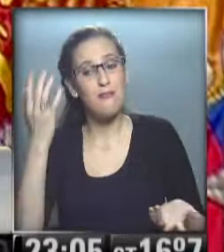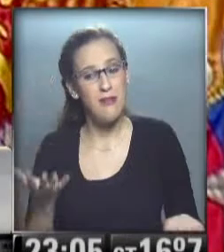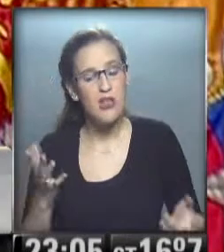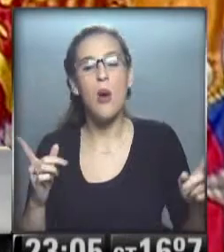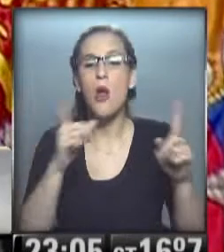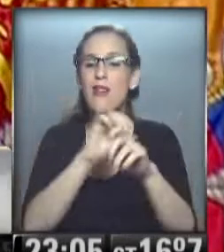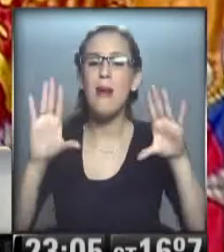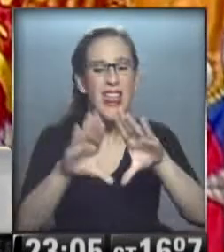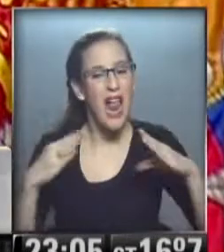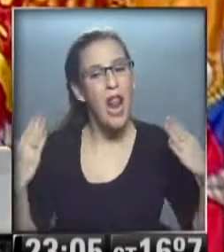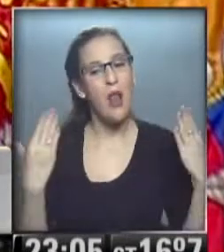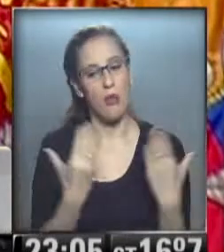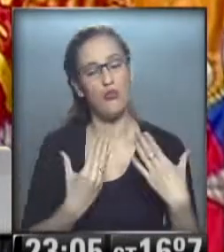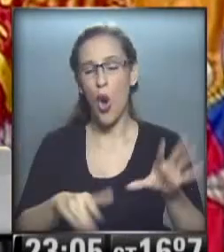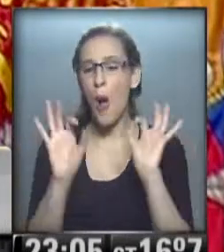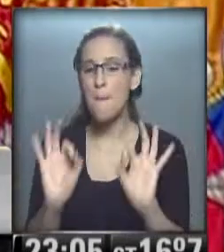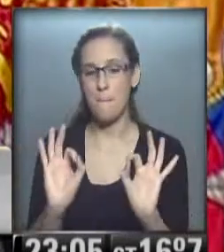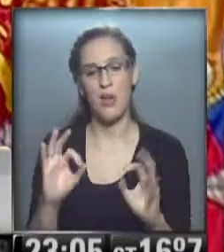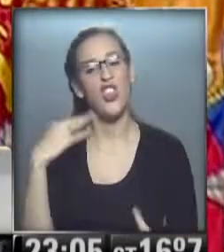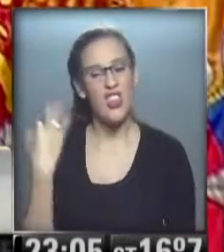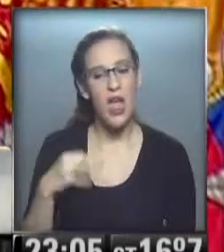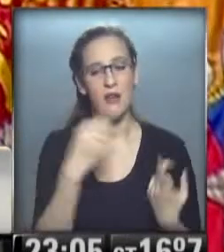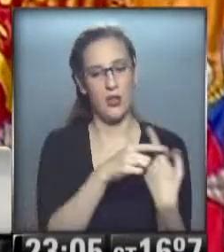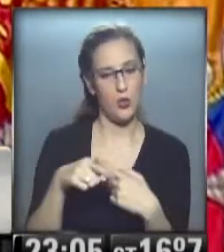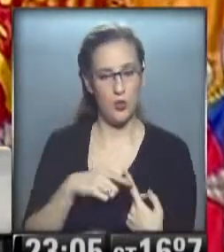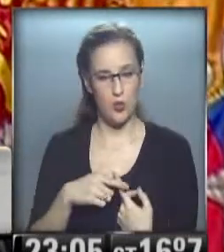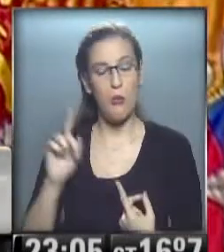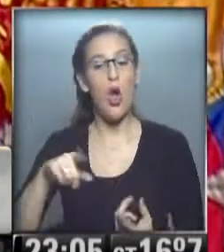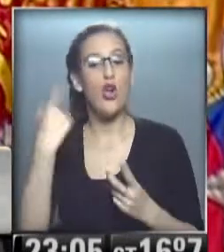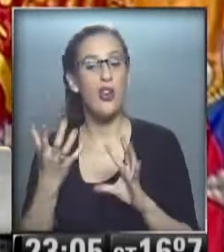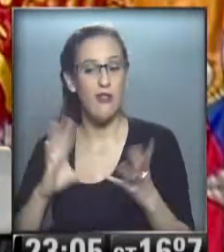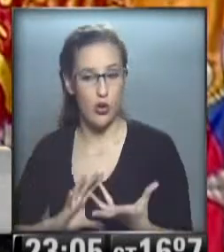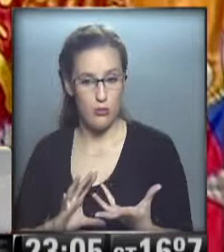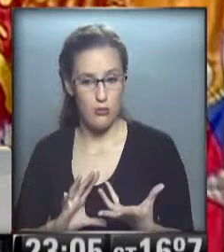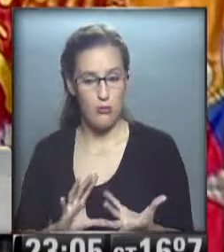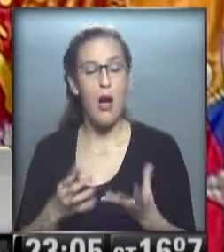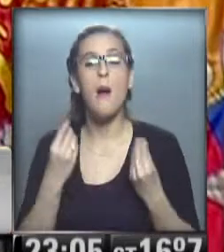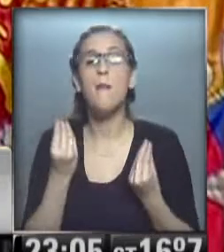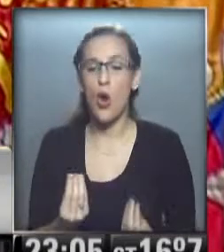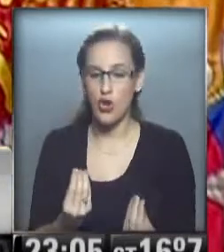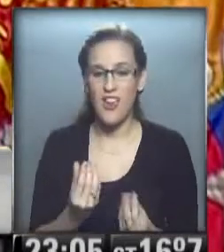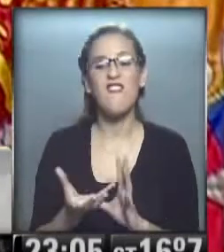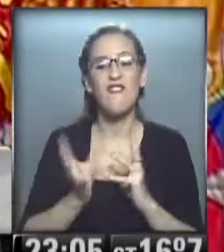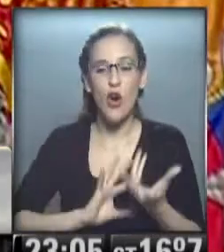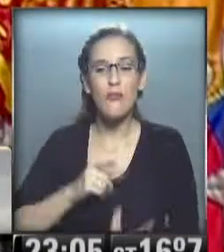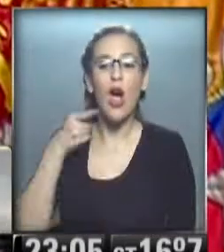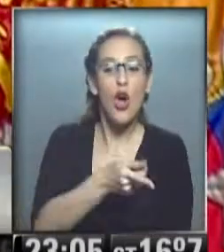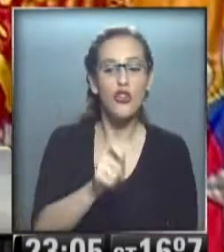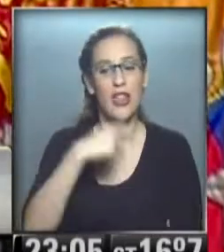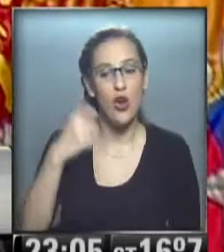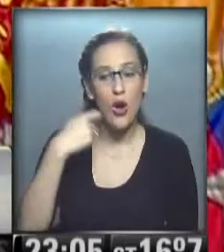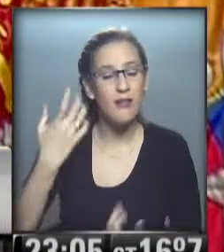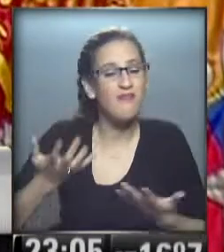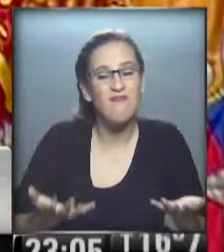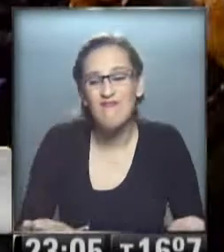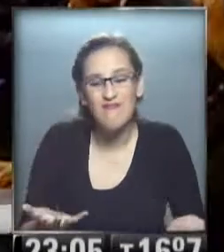global, mundial, y que hay que discutirlo desde otras perspectivas, porque los métodos que han utilizado para combatirlo no